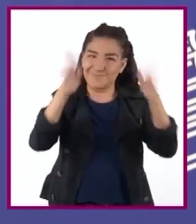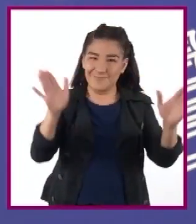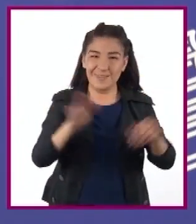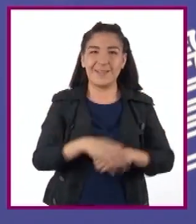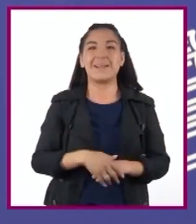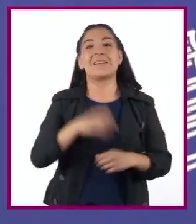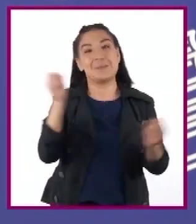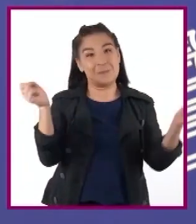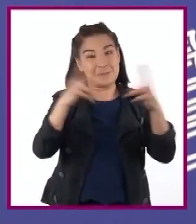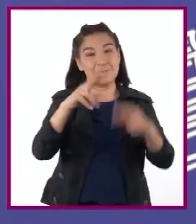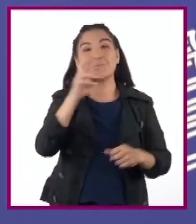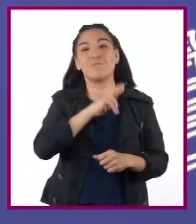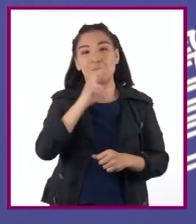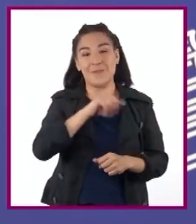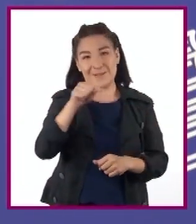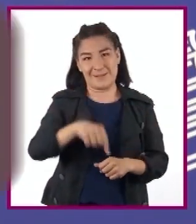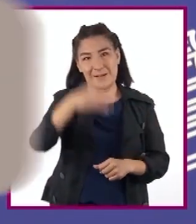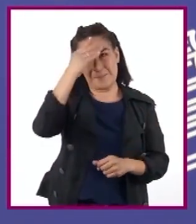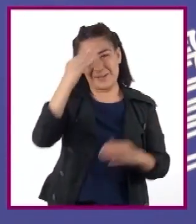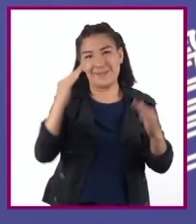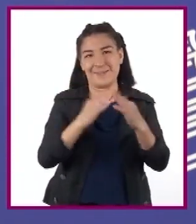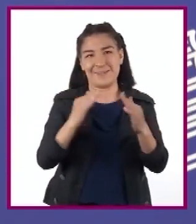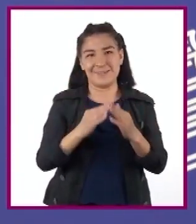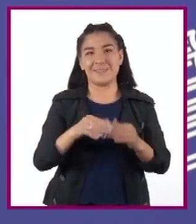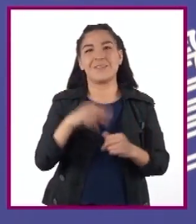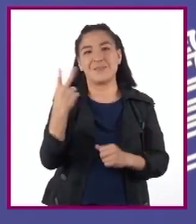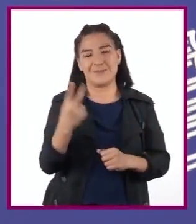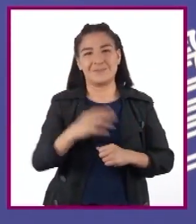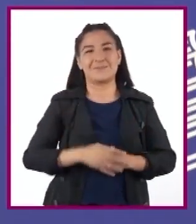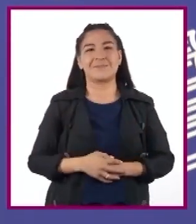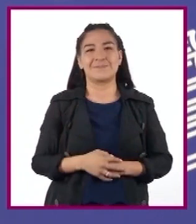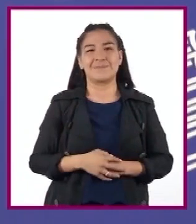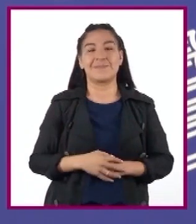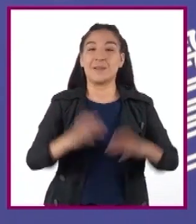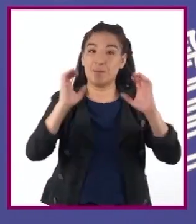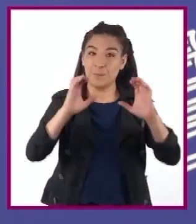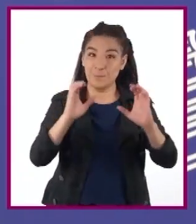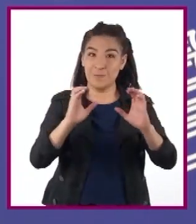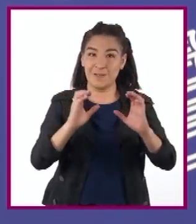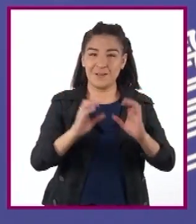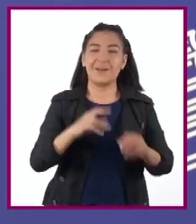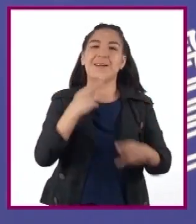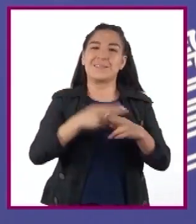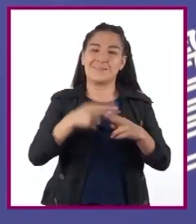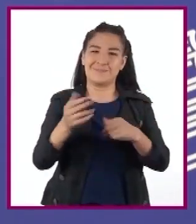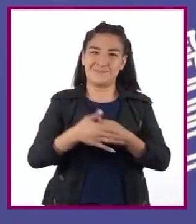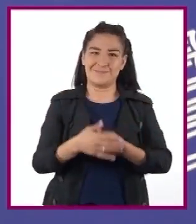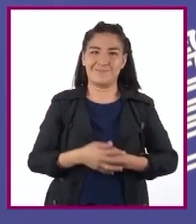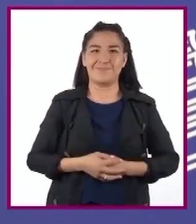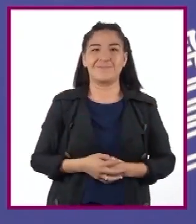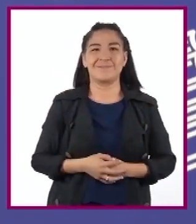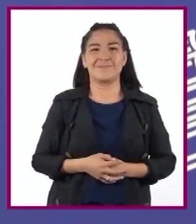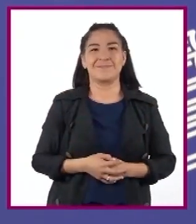Así que nos vemos pronto aquí en Aprende en Casa 2. Cuídense y hasta la próxima.